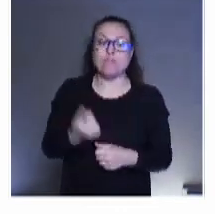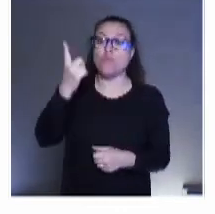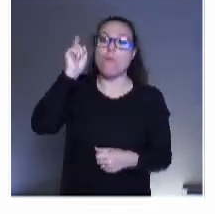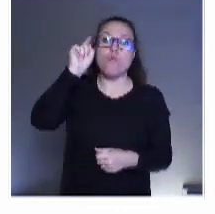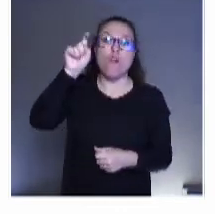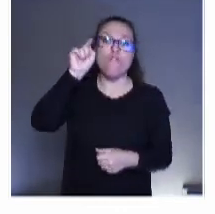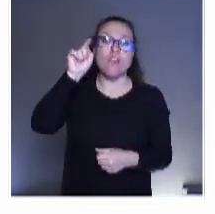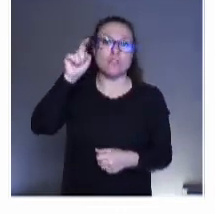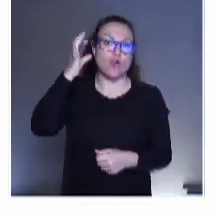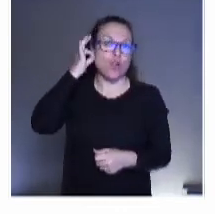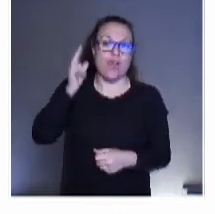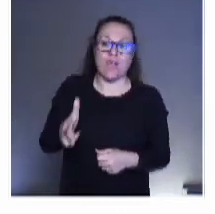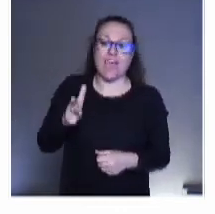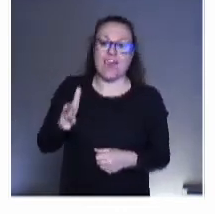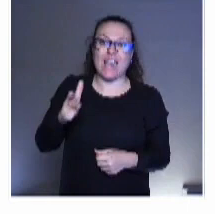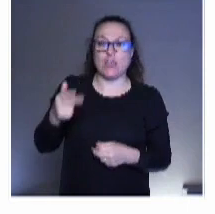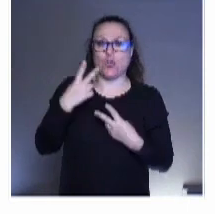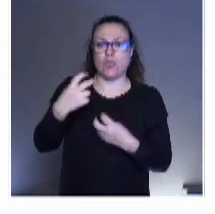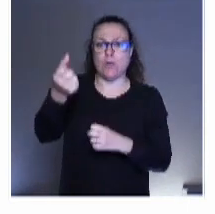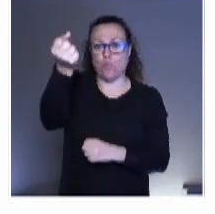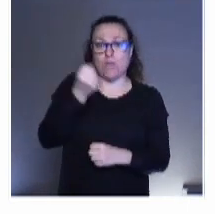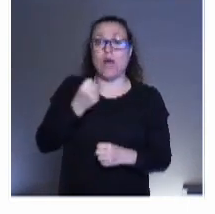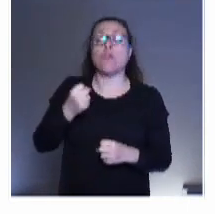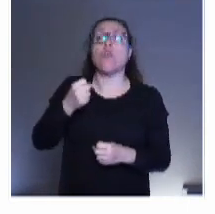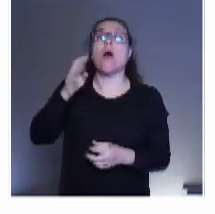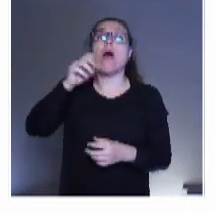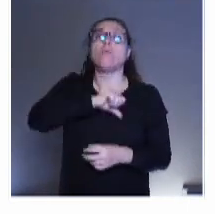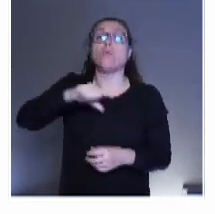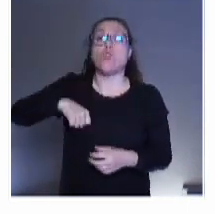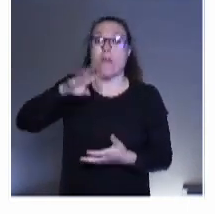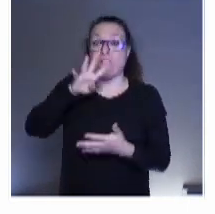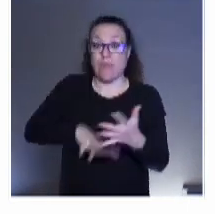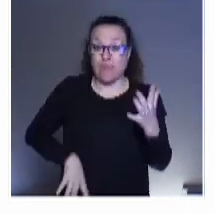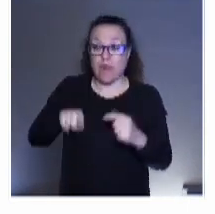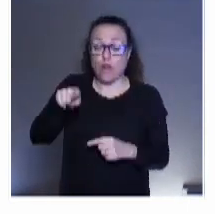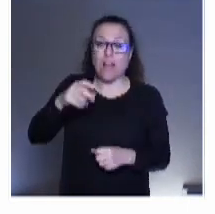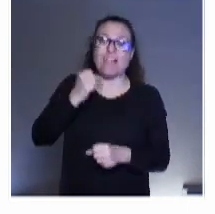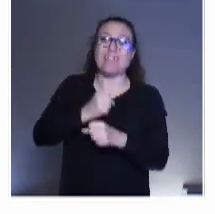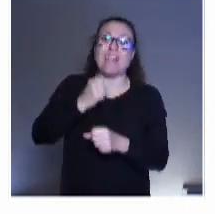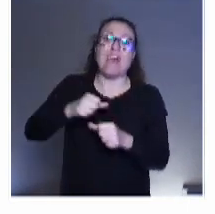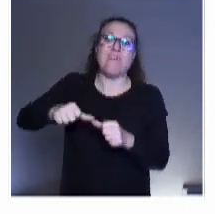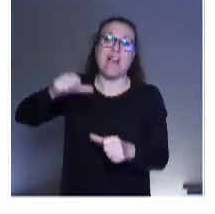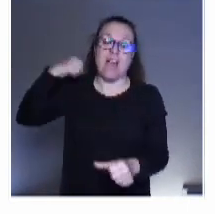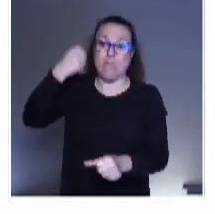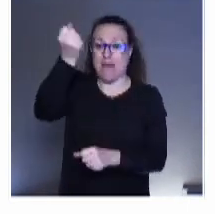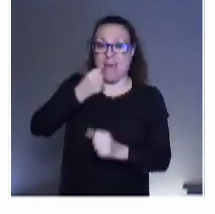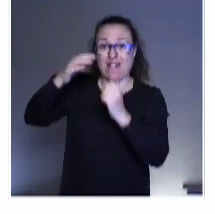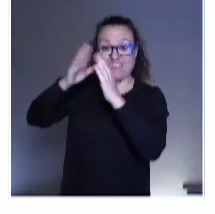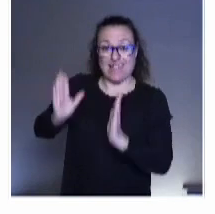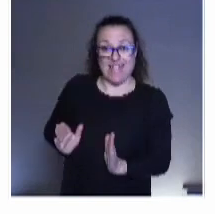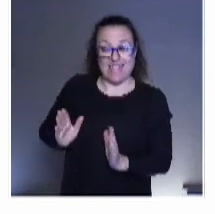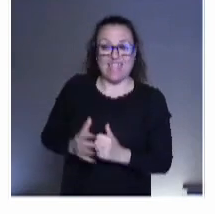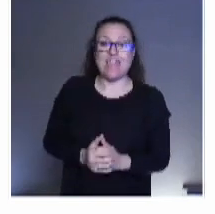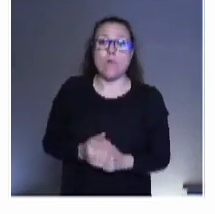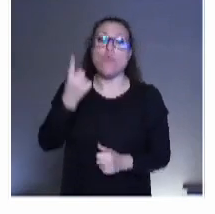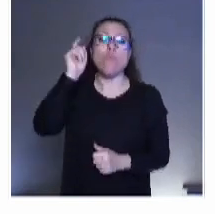profesora igualmente de Derecho Tributario de la Autónoma de Barcelona, que trabajaba en la Agencia Tributaria Catalana,